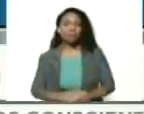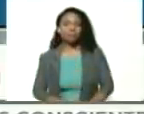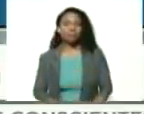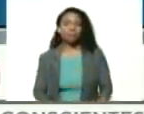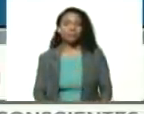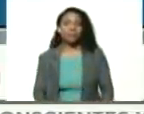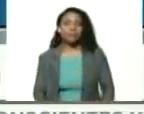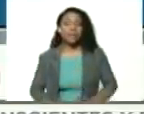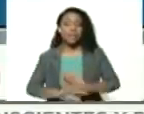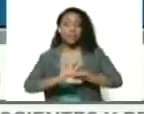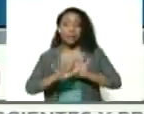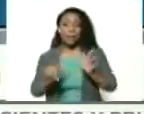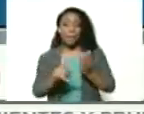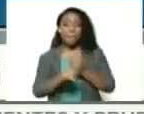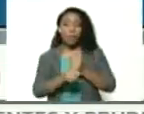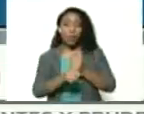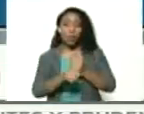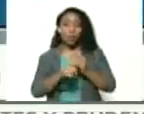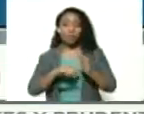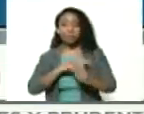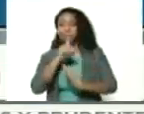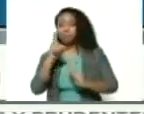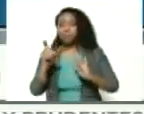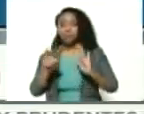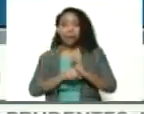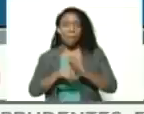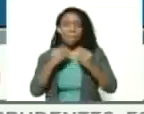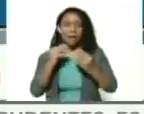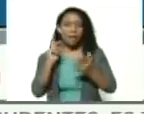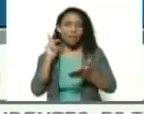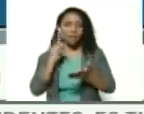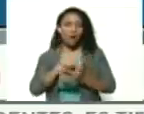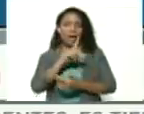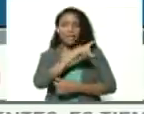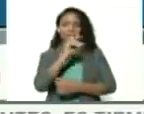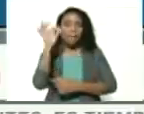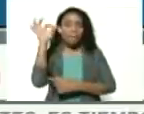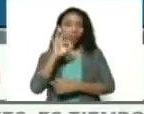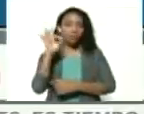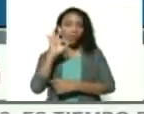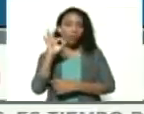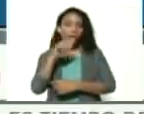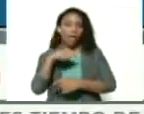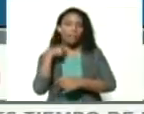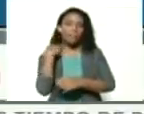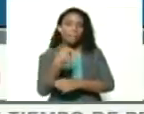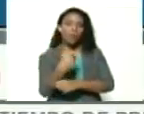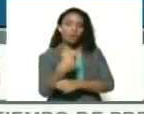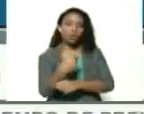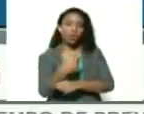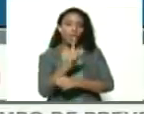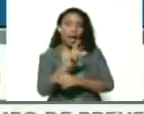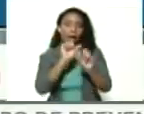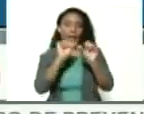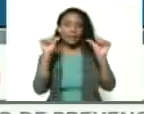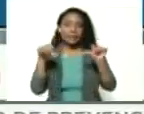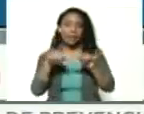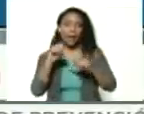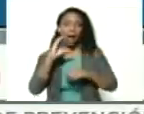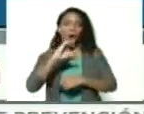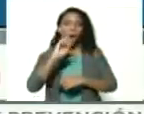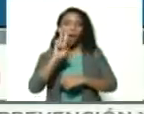Y ya hemos conseguido el resto para llegar al 100% del depósito del sistema